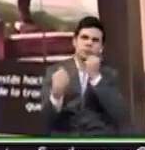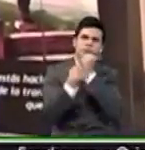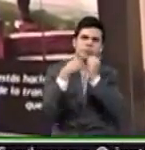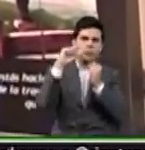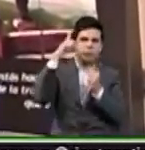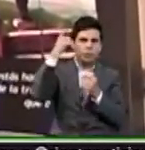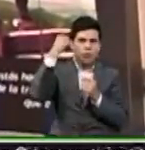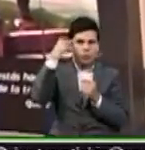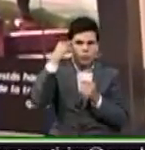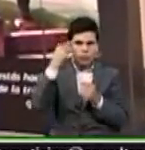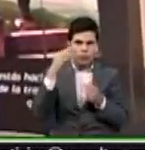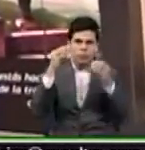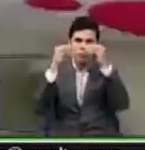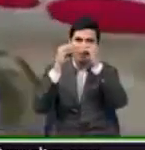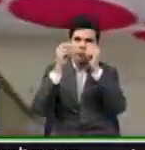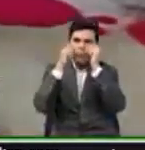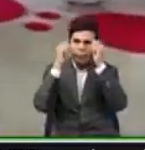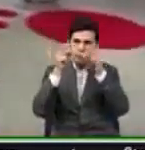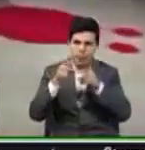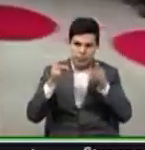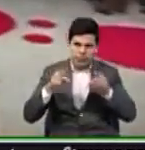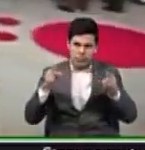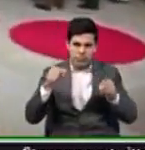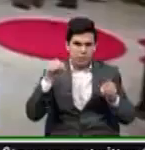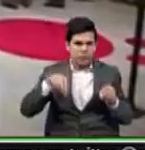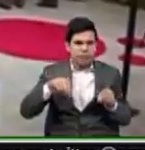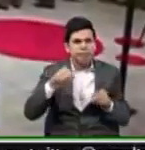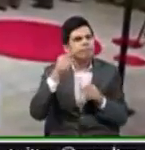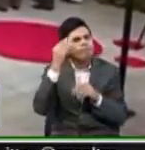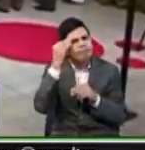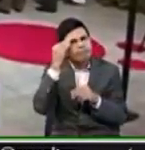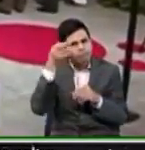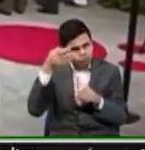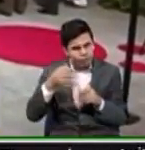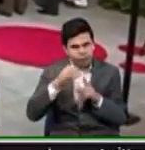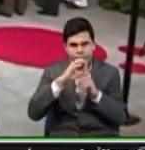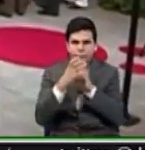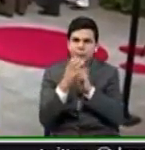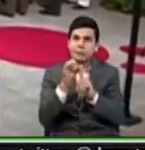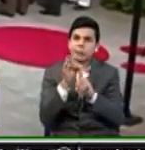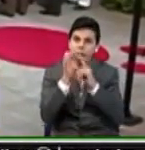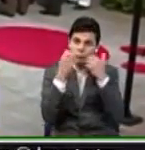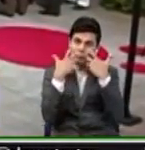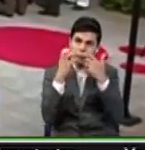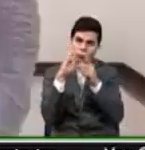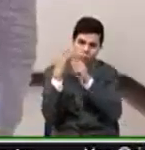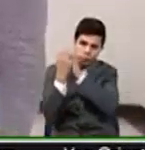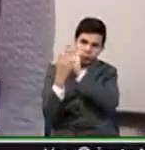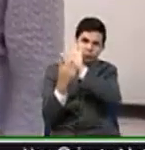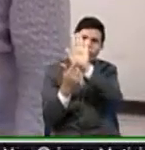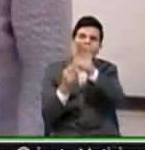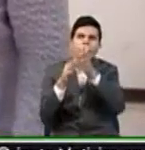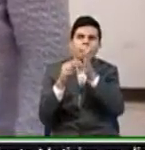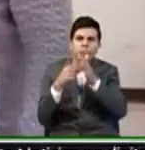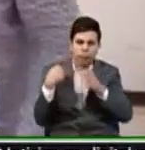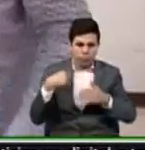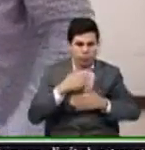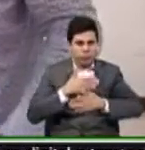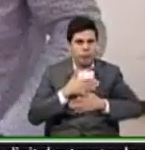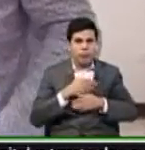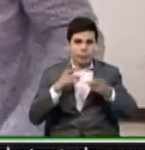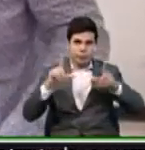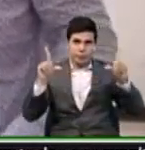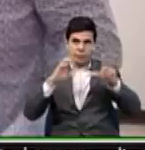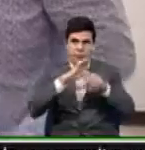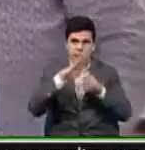buscamos el apoyo de la gente que crea en la cultura, y pues la cultura es el reflejo de lo que somos. Gente del Canal Tro, un